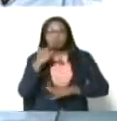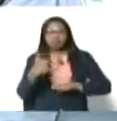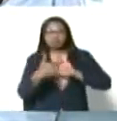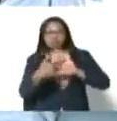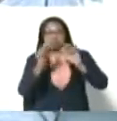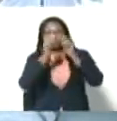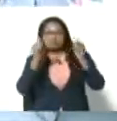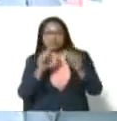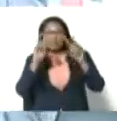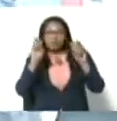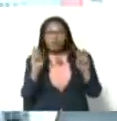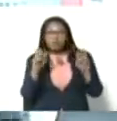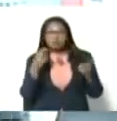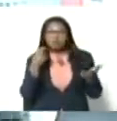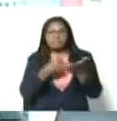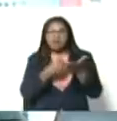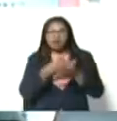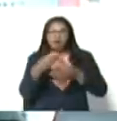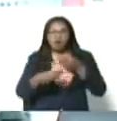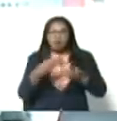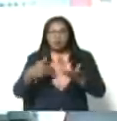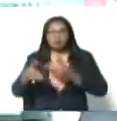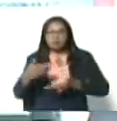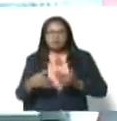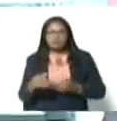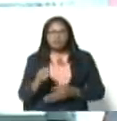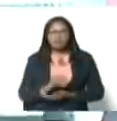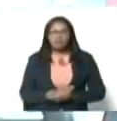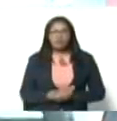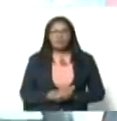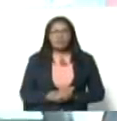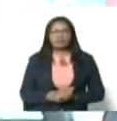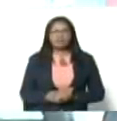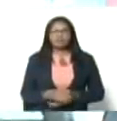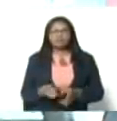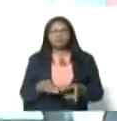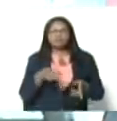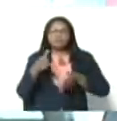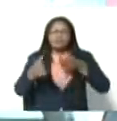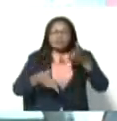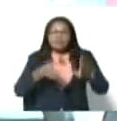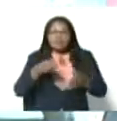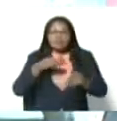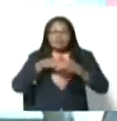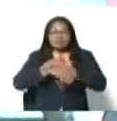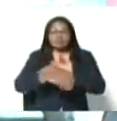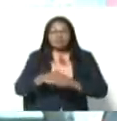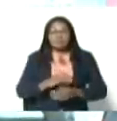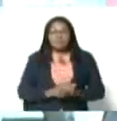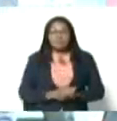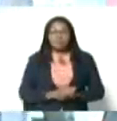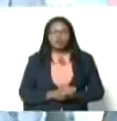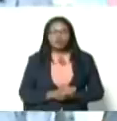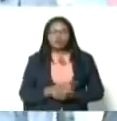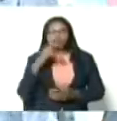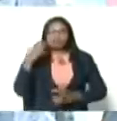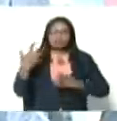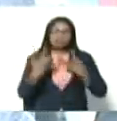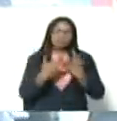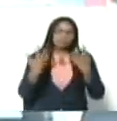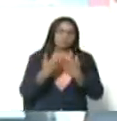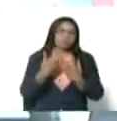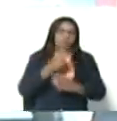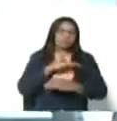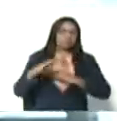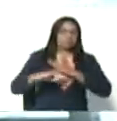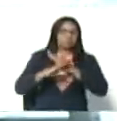nuevo sistema de pago del servicio del metro. El pueblo quiere pagar su servicio. Producto de la guerra económica brutal,